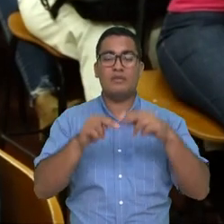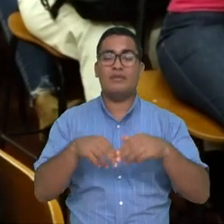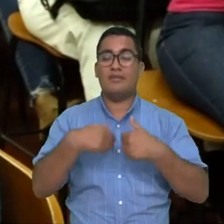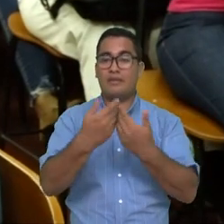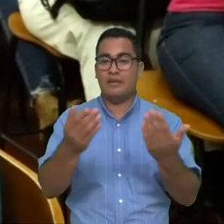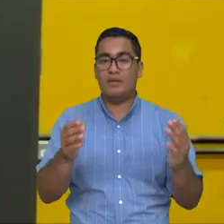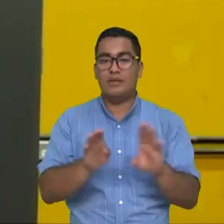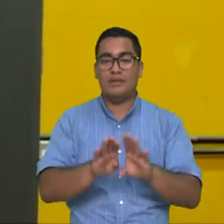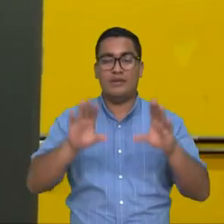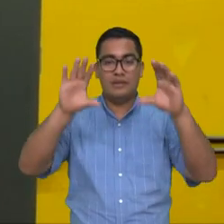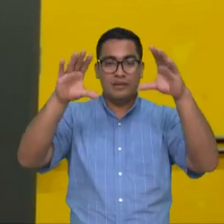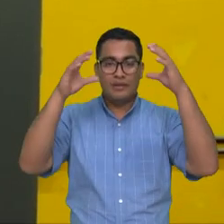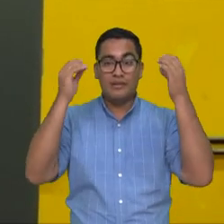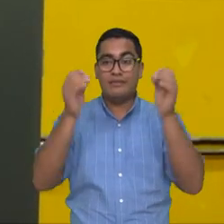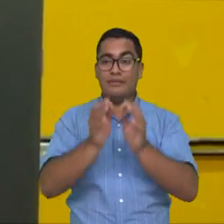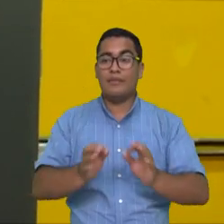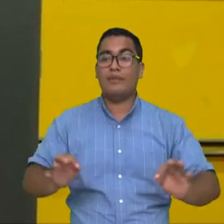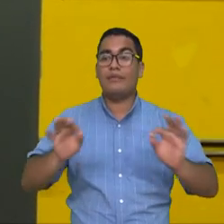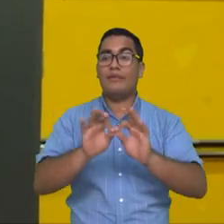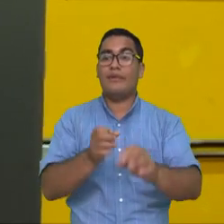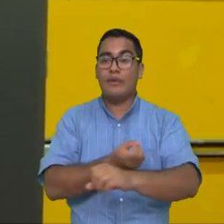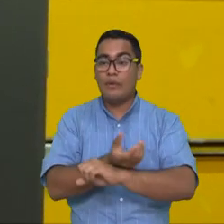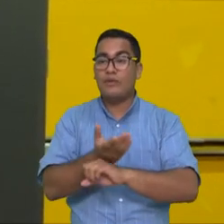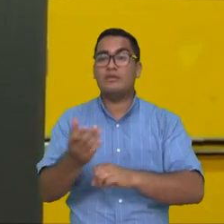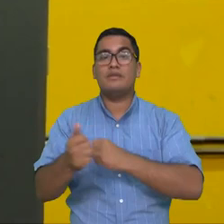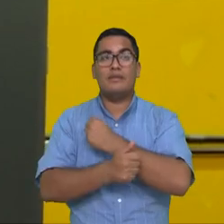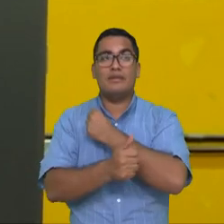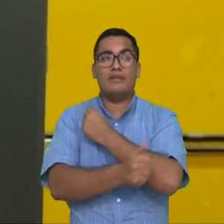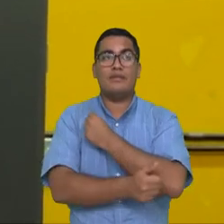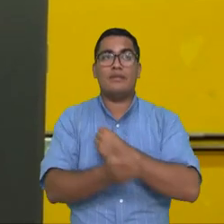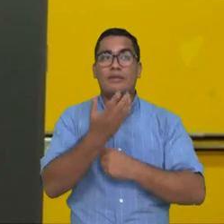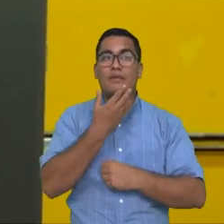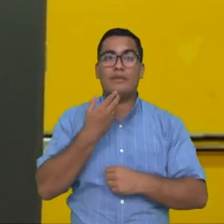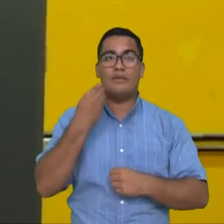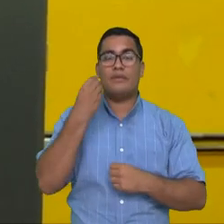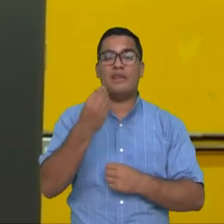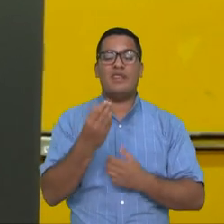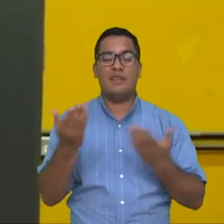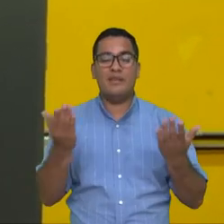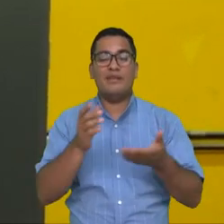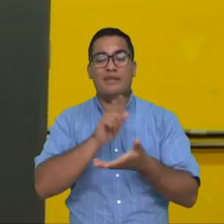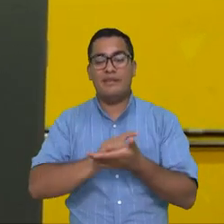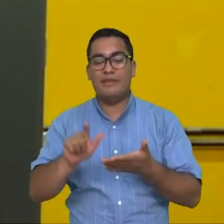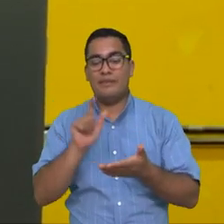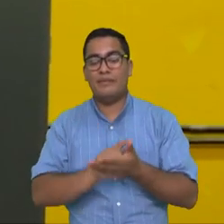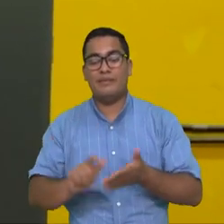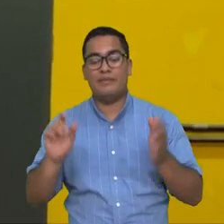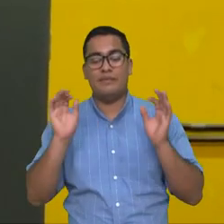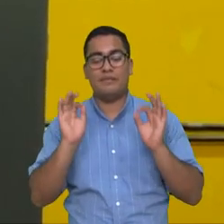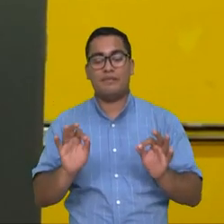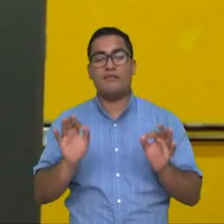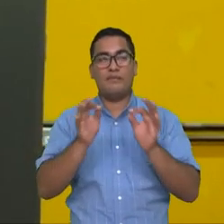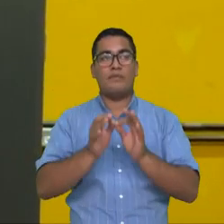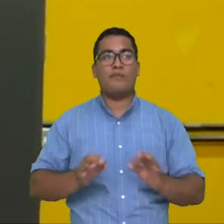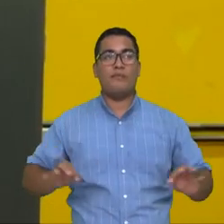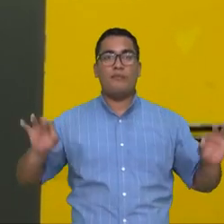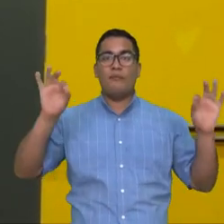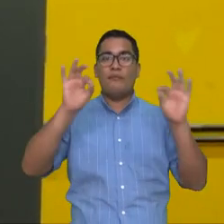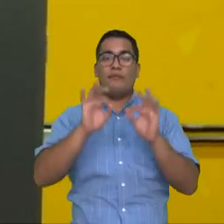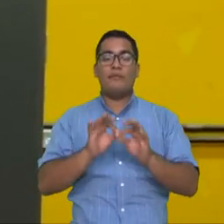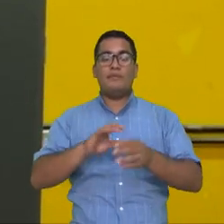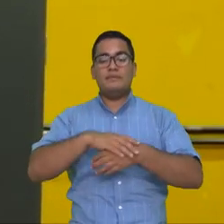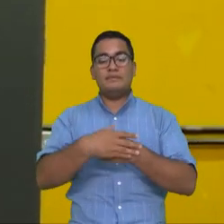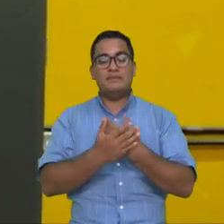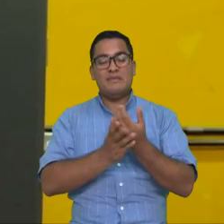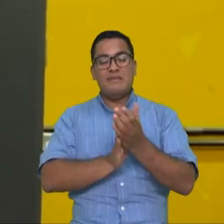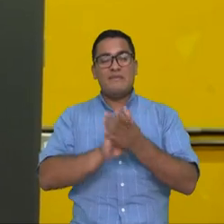hacemos énfasis y conciencia a los jóvenes sobre los hábitos de higiene que debemos de tener, principalmente el lavado de